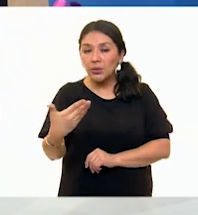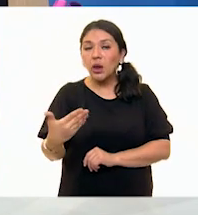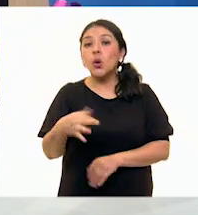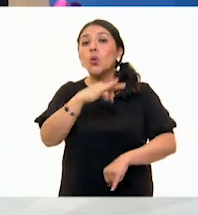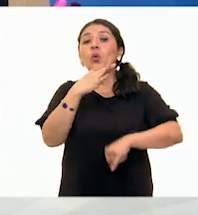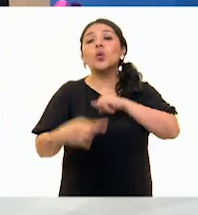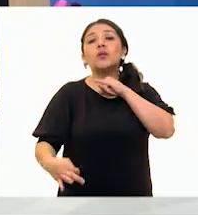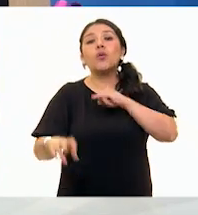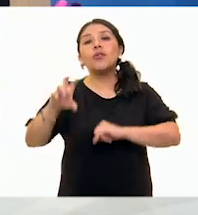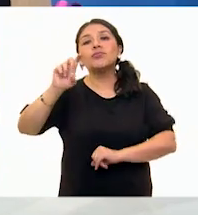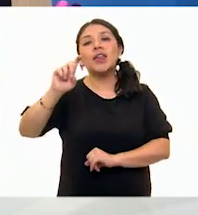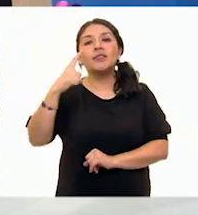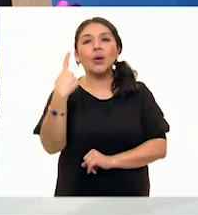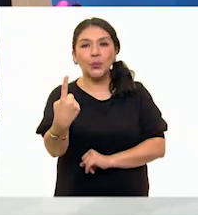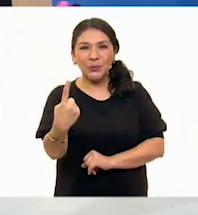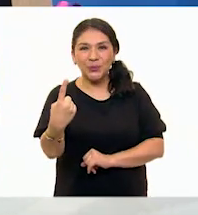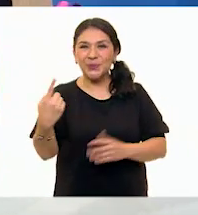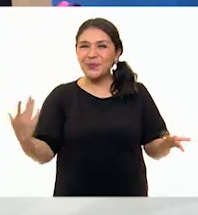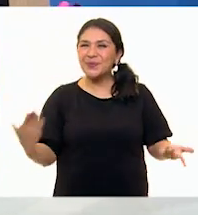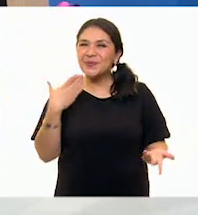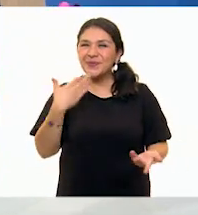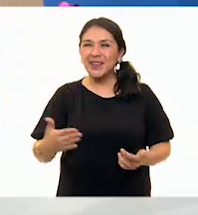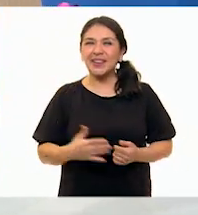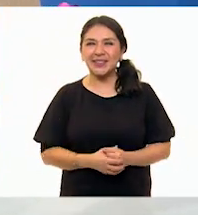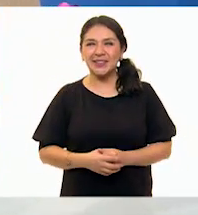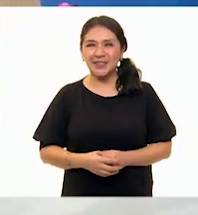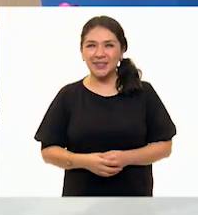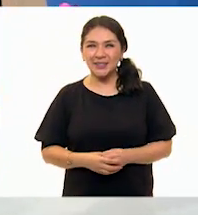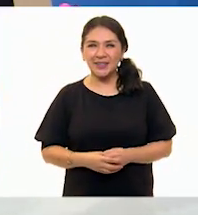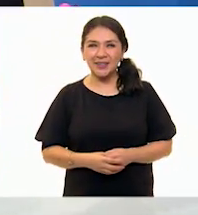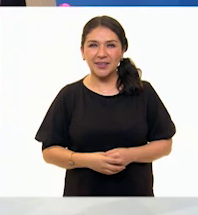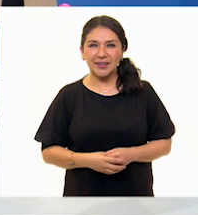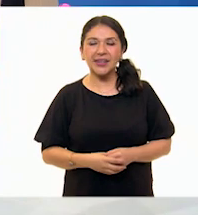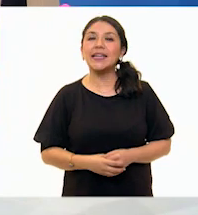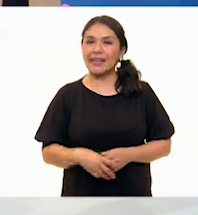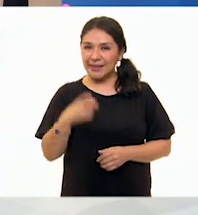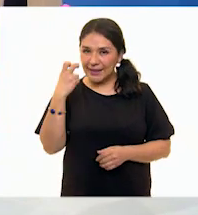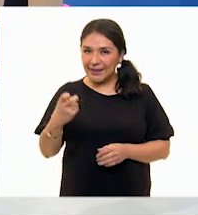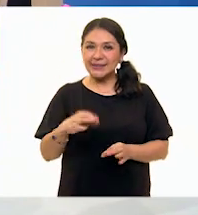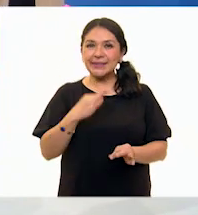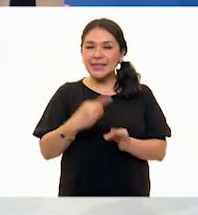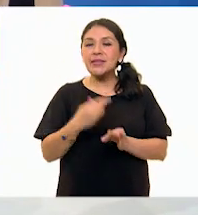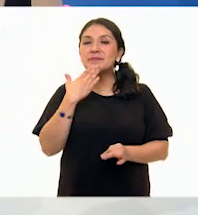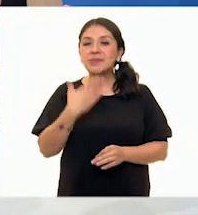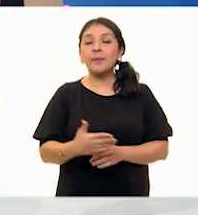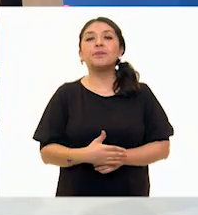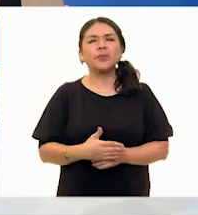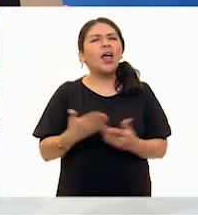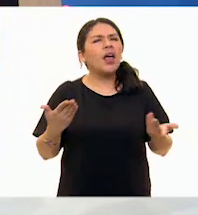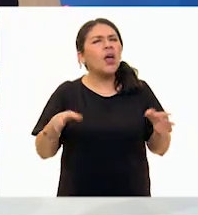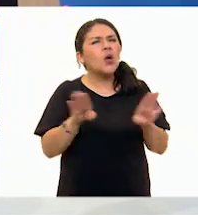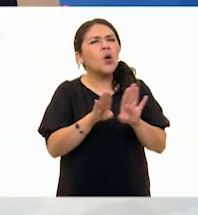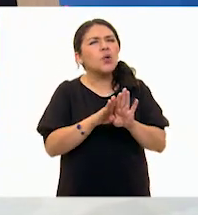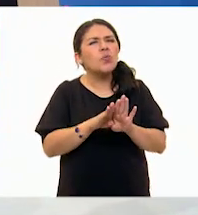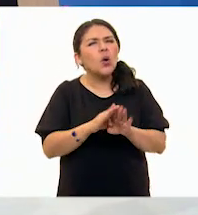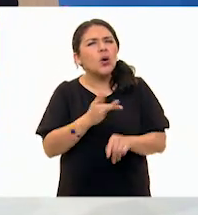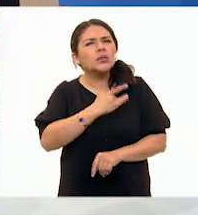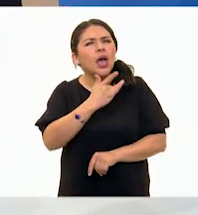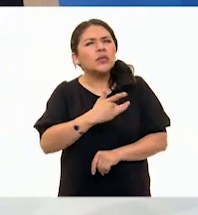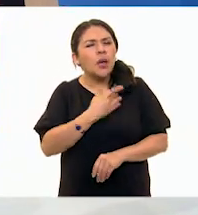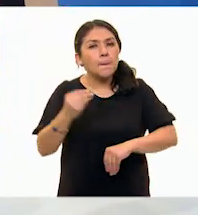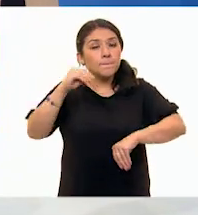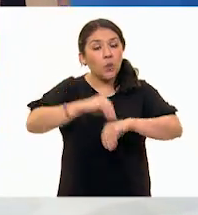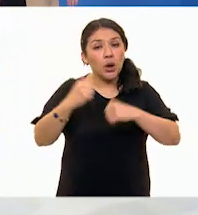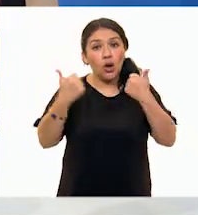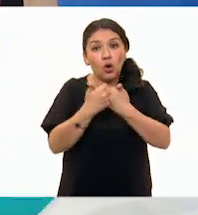Y 31. Muy bien, ya los tenemos. Entonces, para hacer una estructura con 10